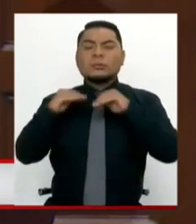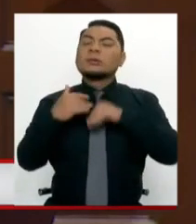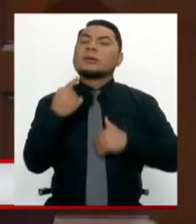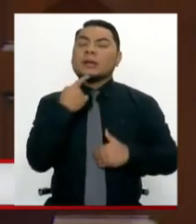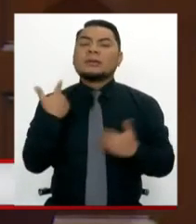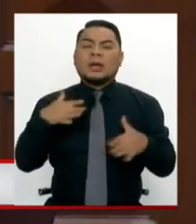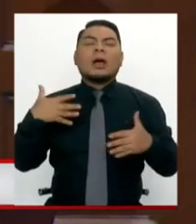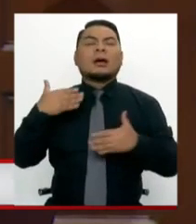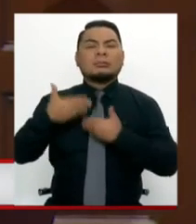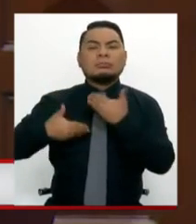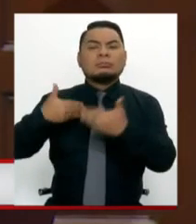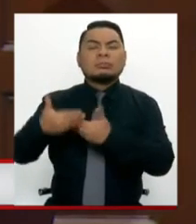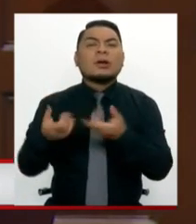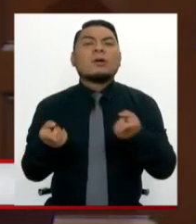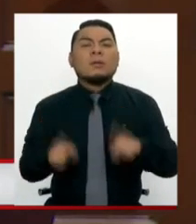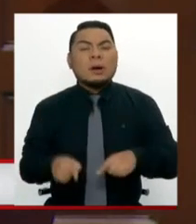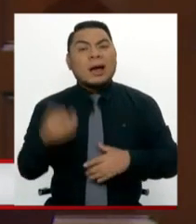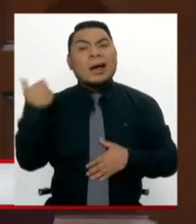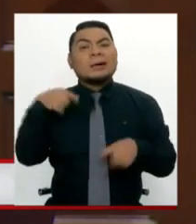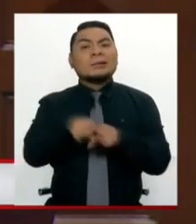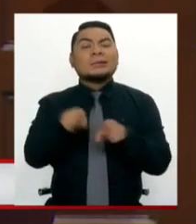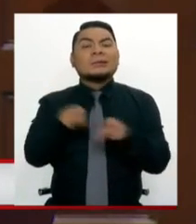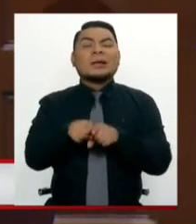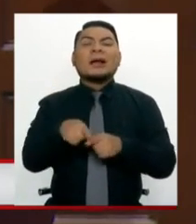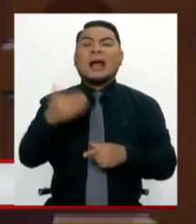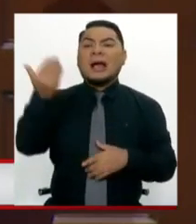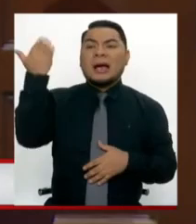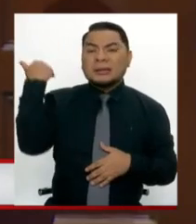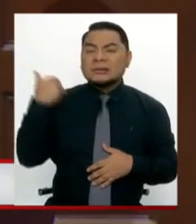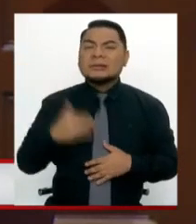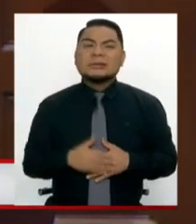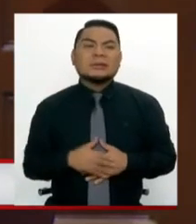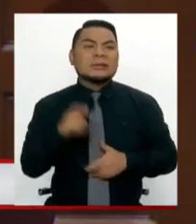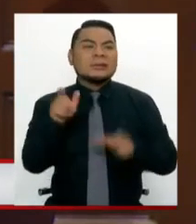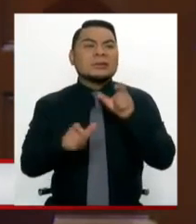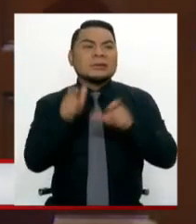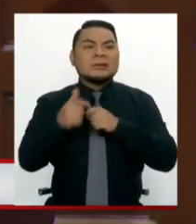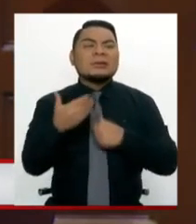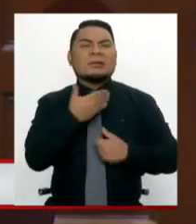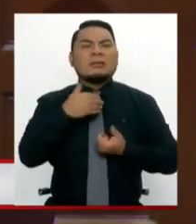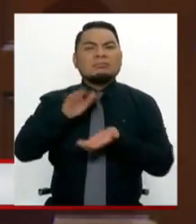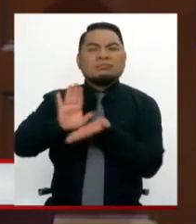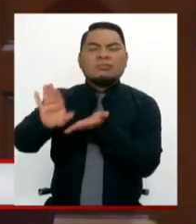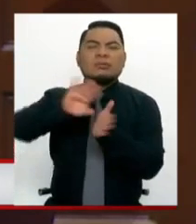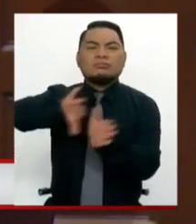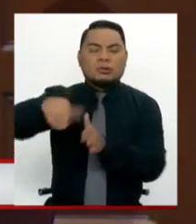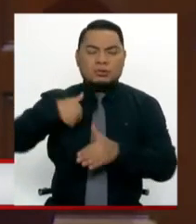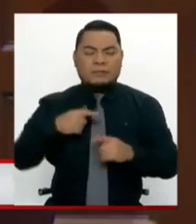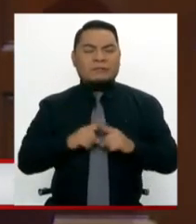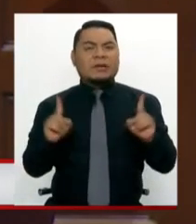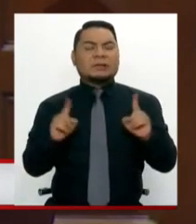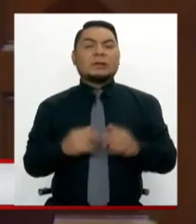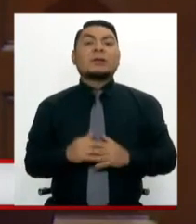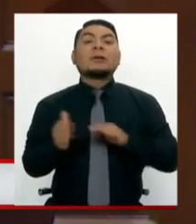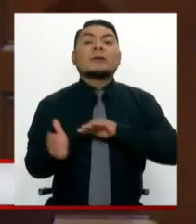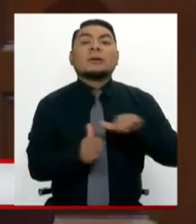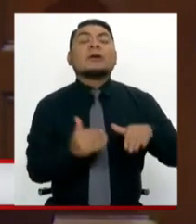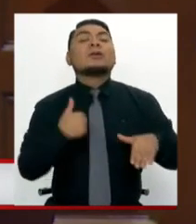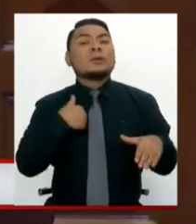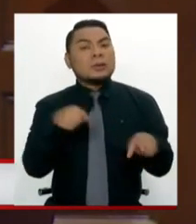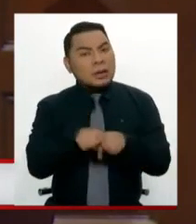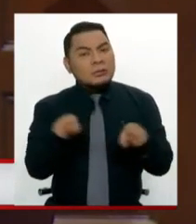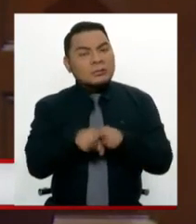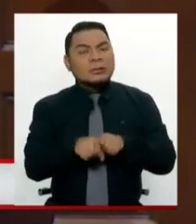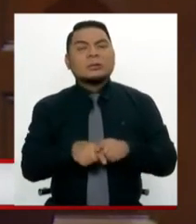registrado en la historia cuando desfalcaron también aquellos erarios y los bienes nacionales. Por ello, reconozco el